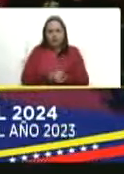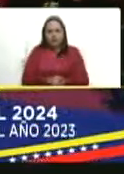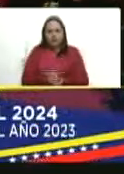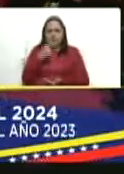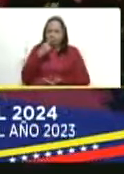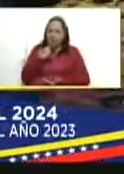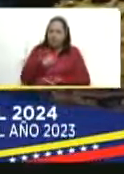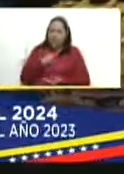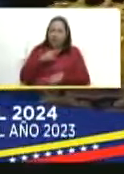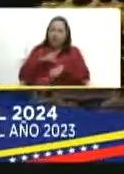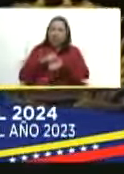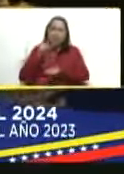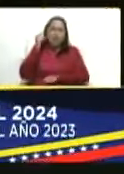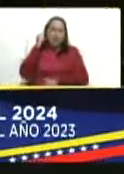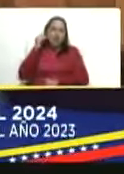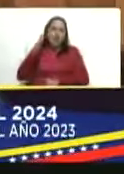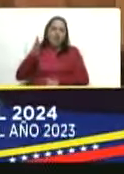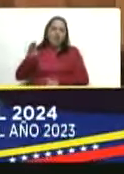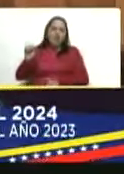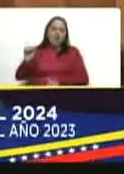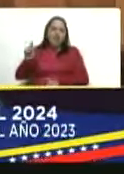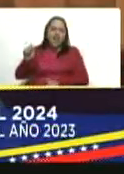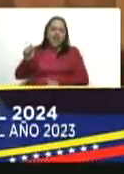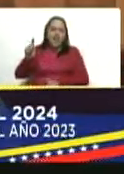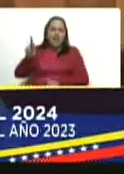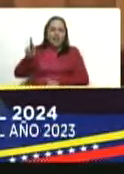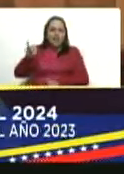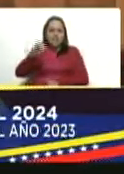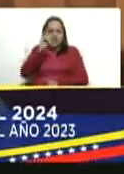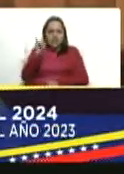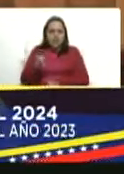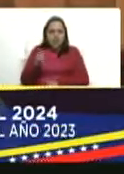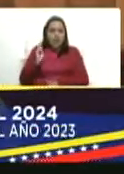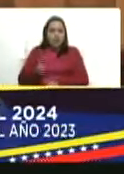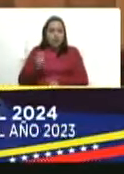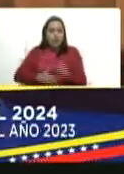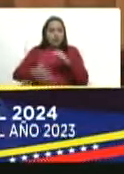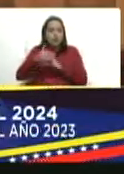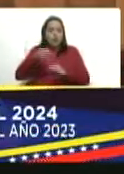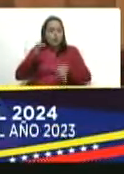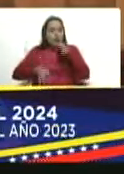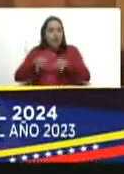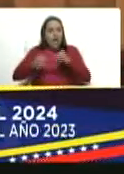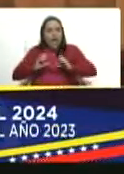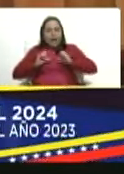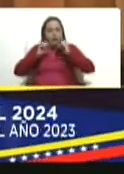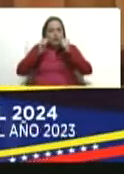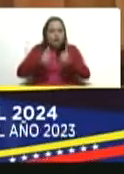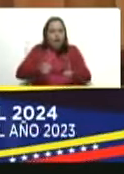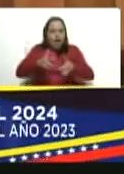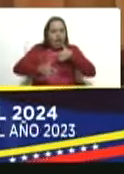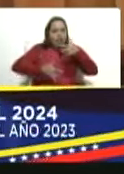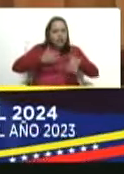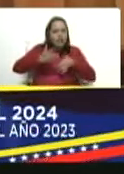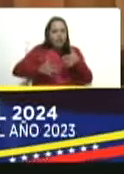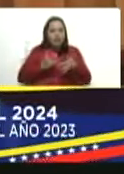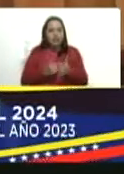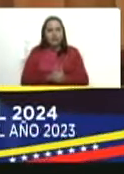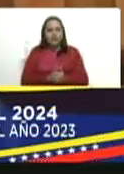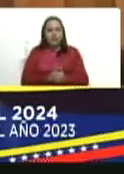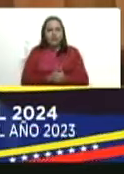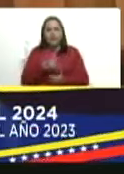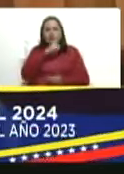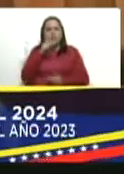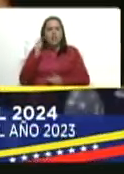doctora Beatriz Rodríguez que el Tribunal Supremo de Justicia ha iniciado un conjunto de actividades llamado